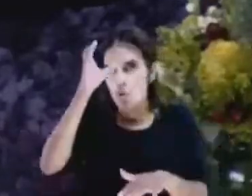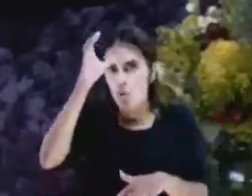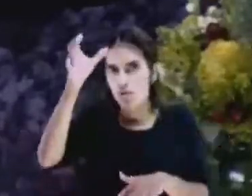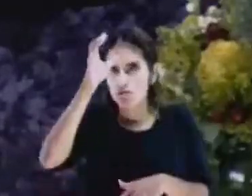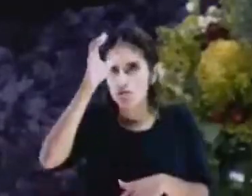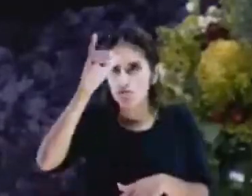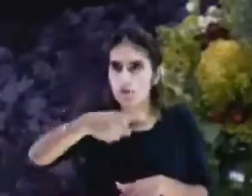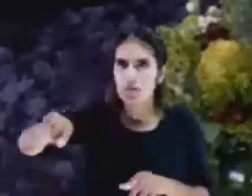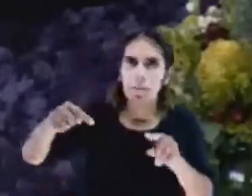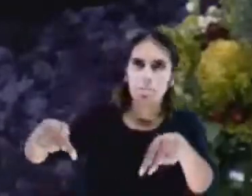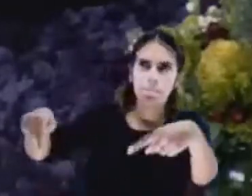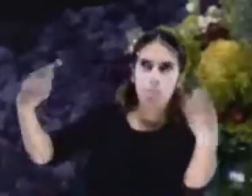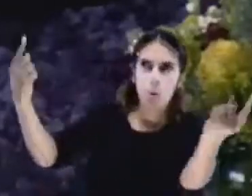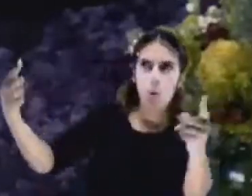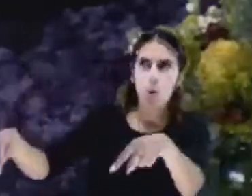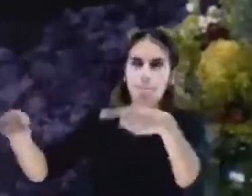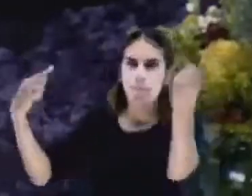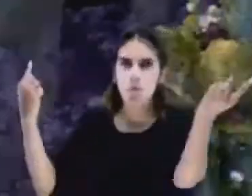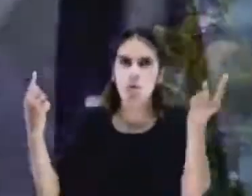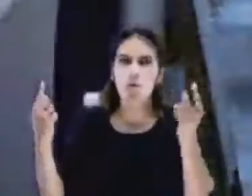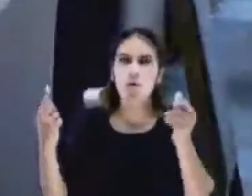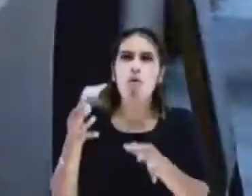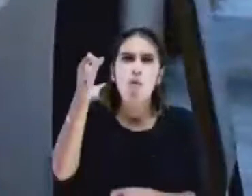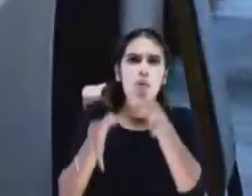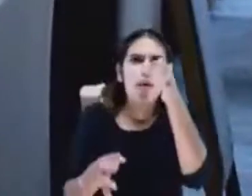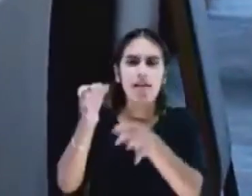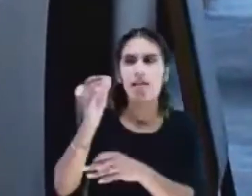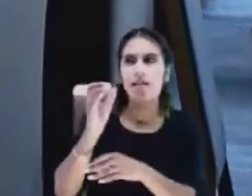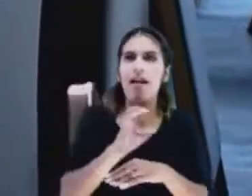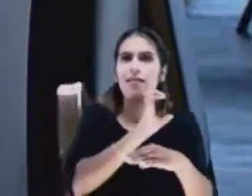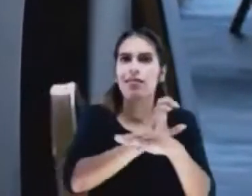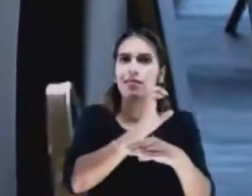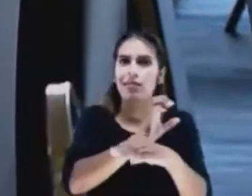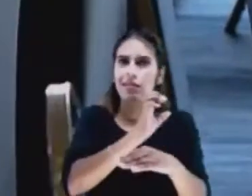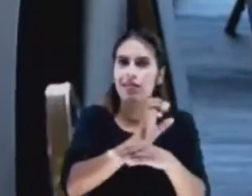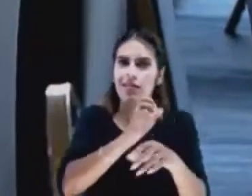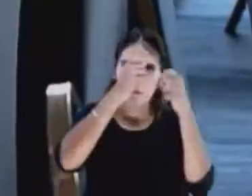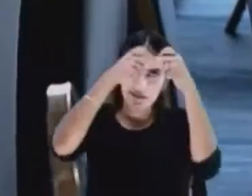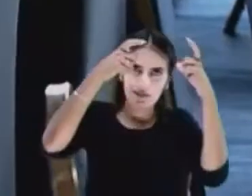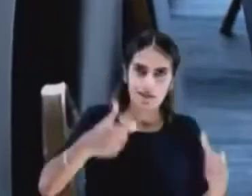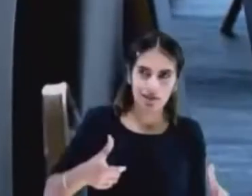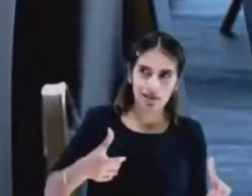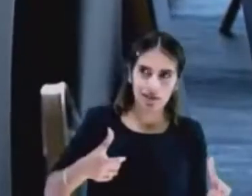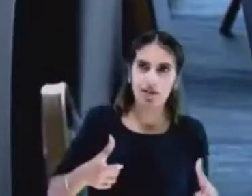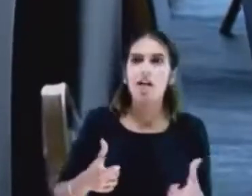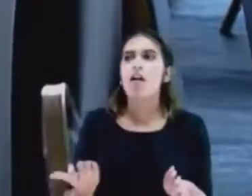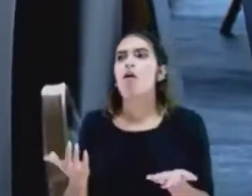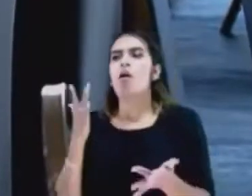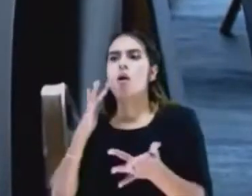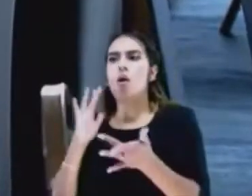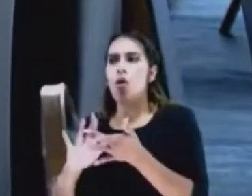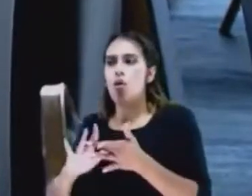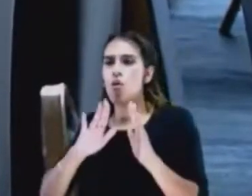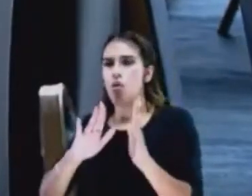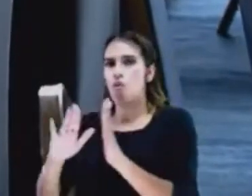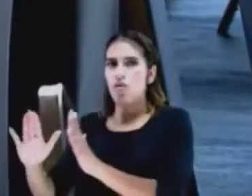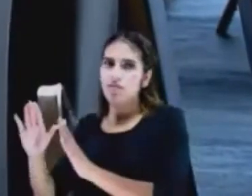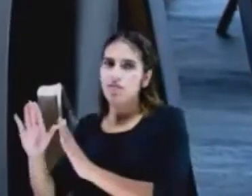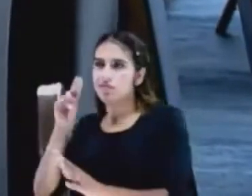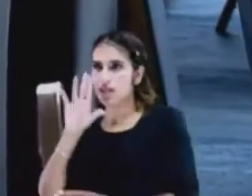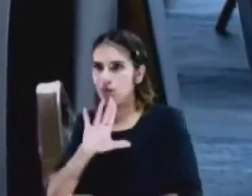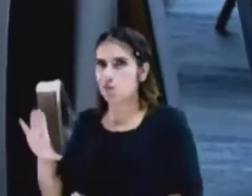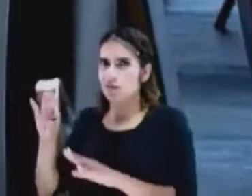entre entidades estatales del orden nacional en el orden nacional y territorial digo que puede ser muy importante